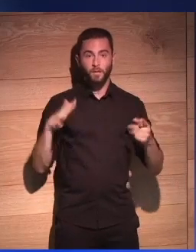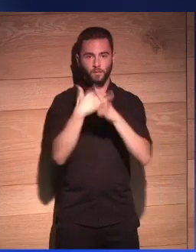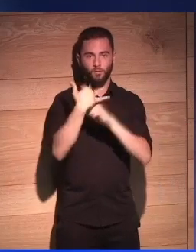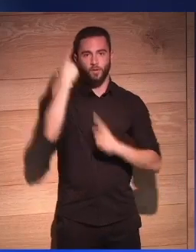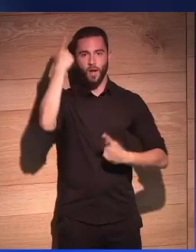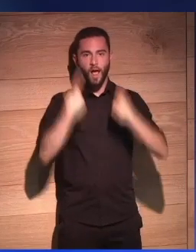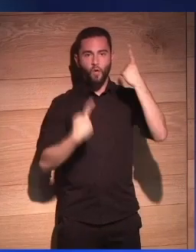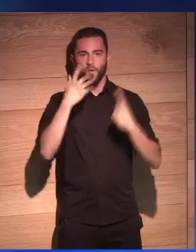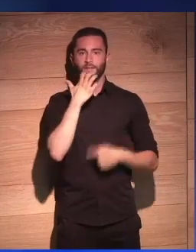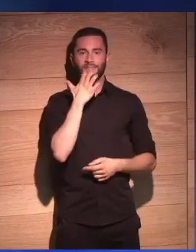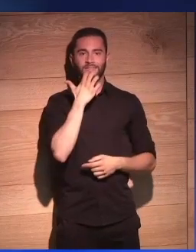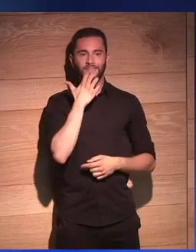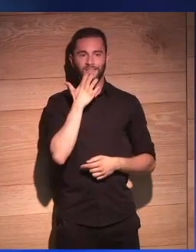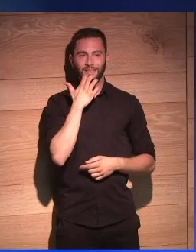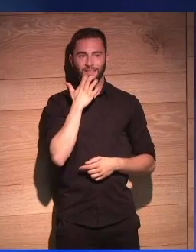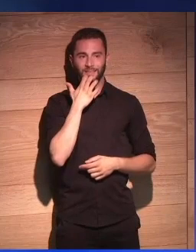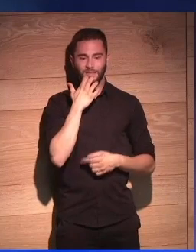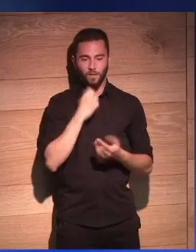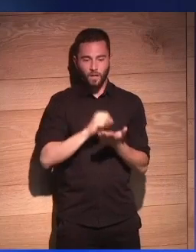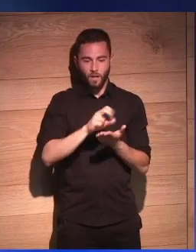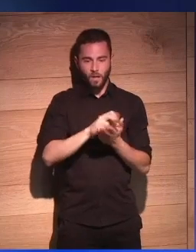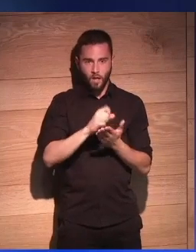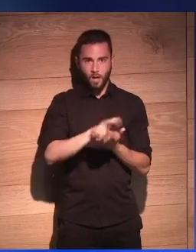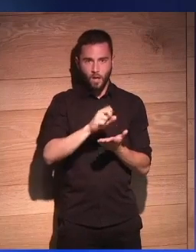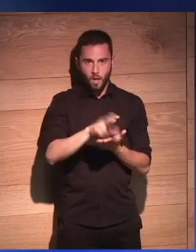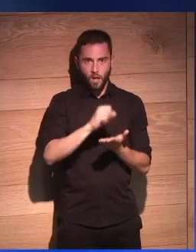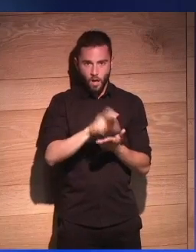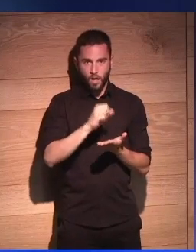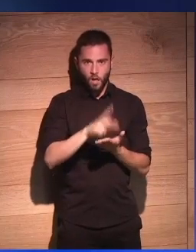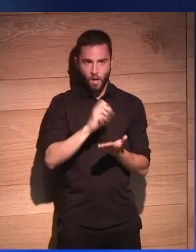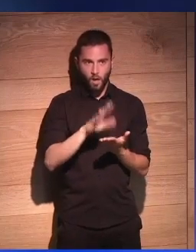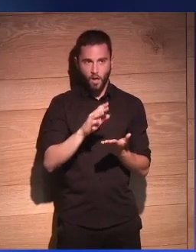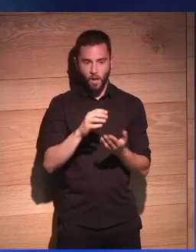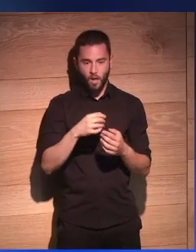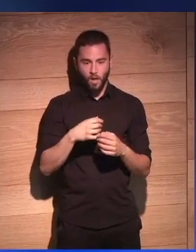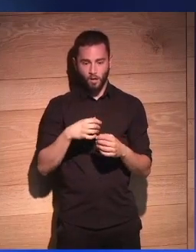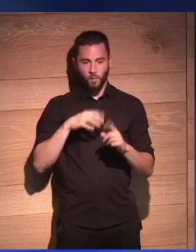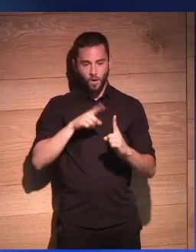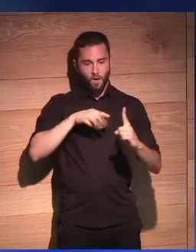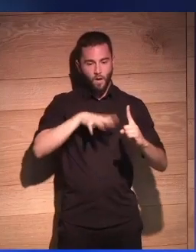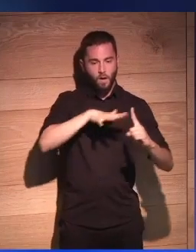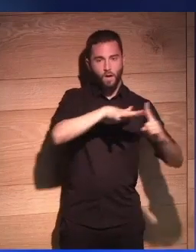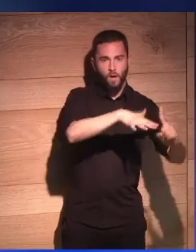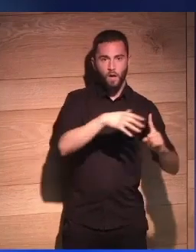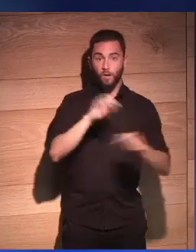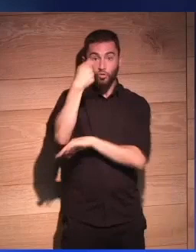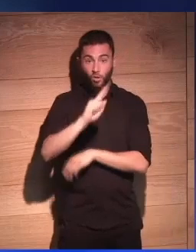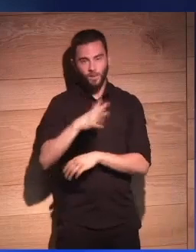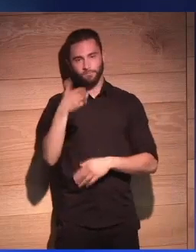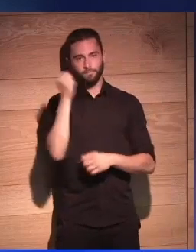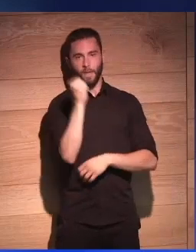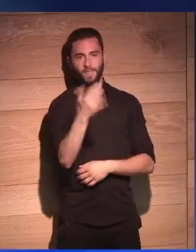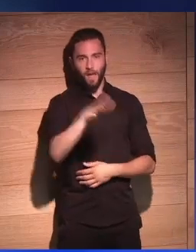si no lograban caminar con el resto de la tribu, se las mataban. Así que es un cuadro muy matizado. Pero volviendo al